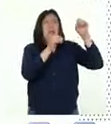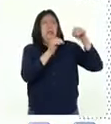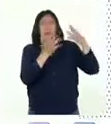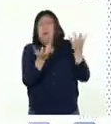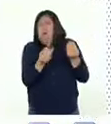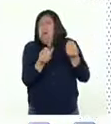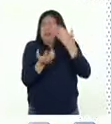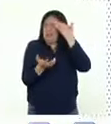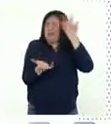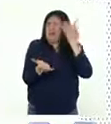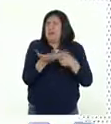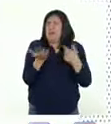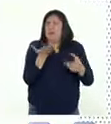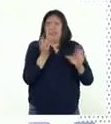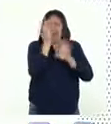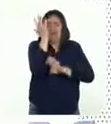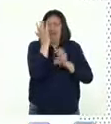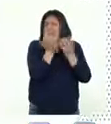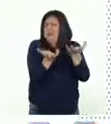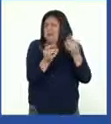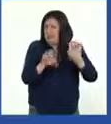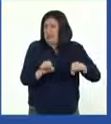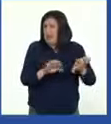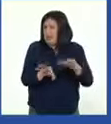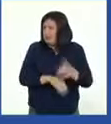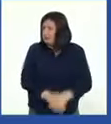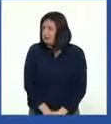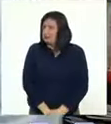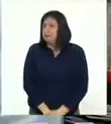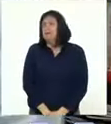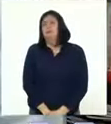ocurran durante determinadas estaciones del año?